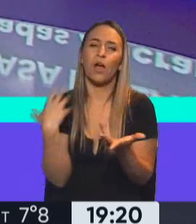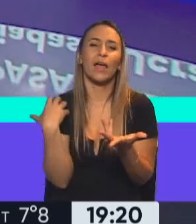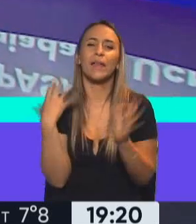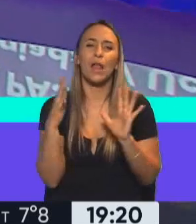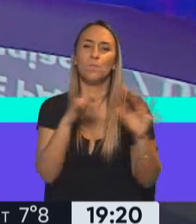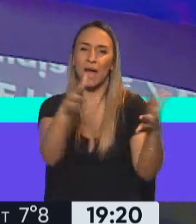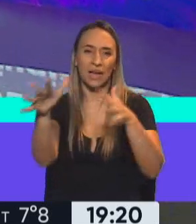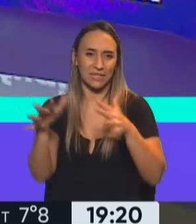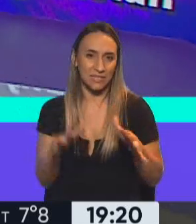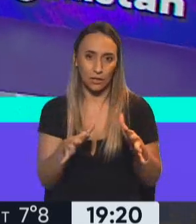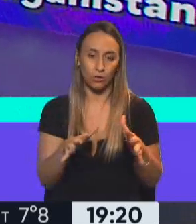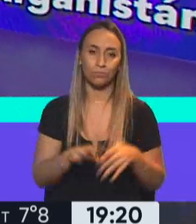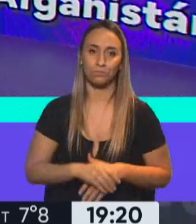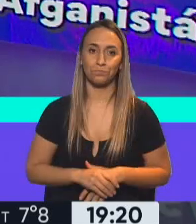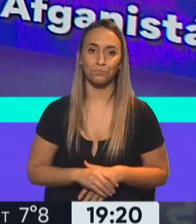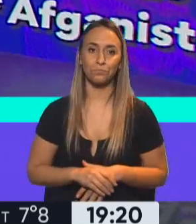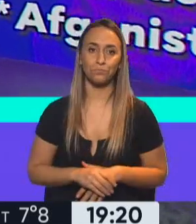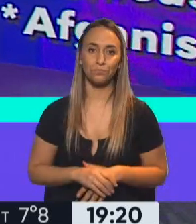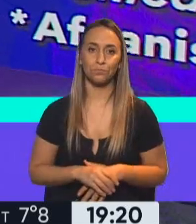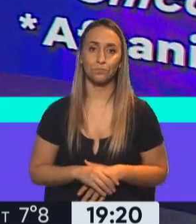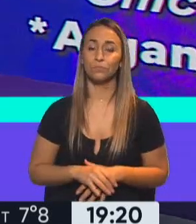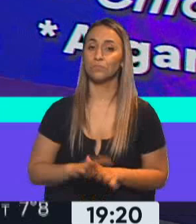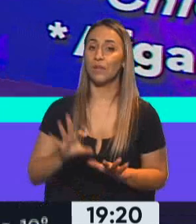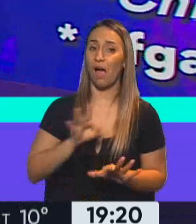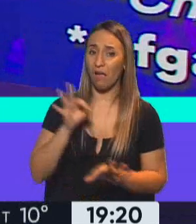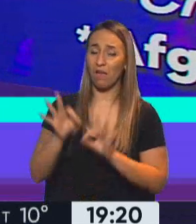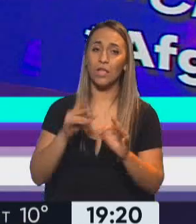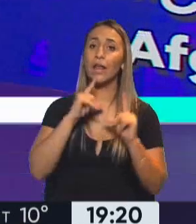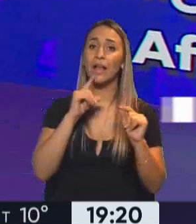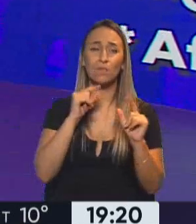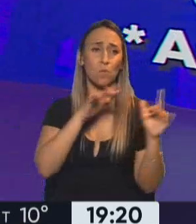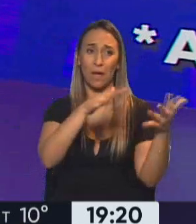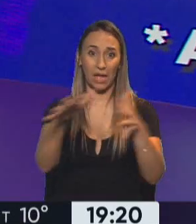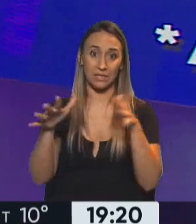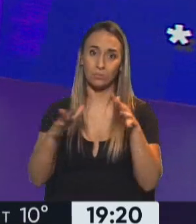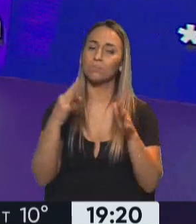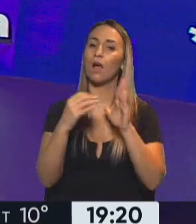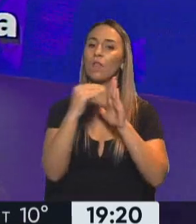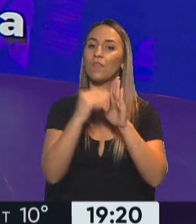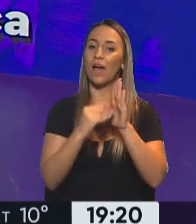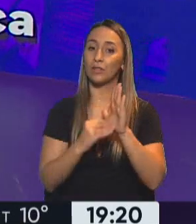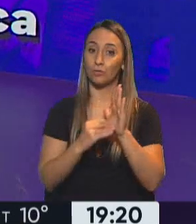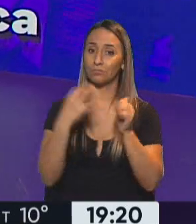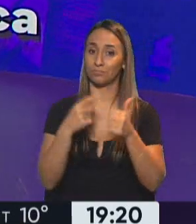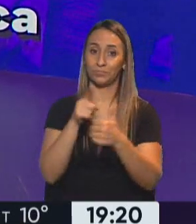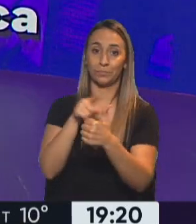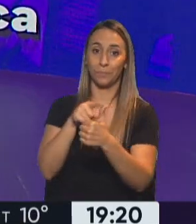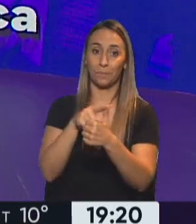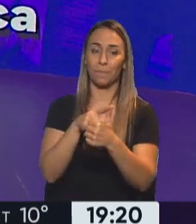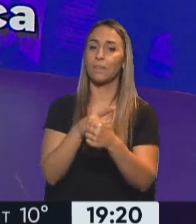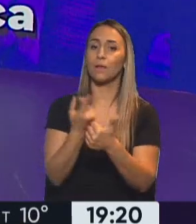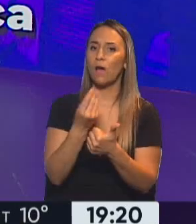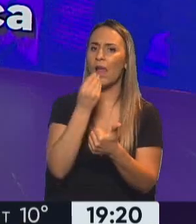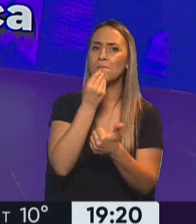las demandas siguen siendo las mismas año a año. Algunos datos muy breves. Inseguridad alimentaria, según